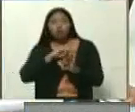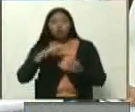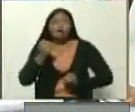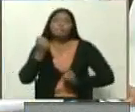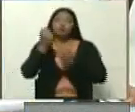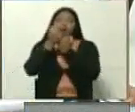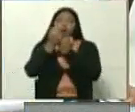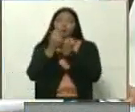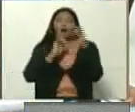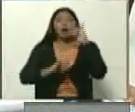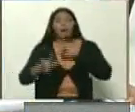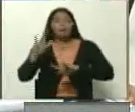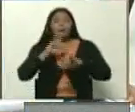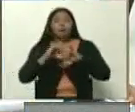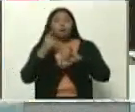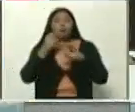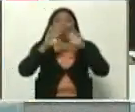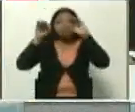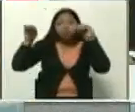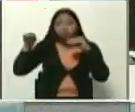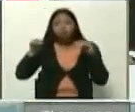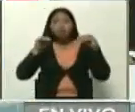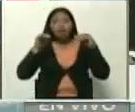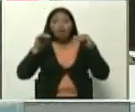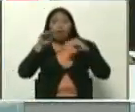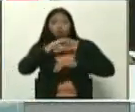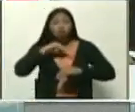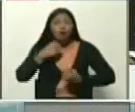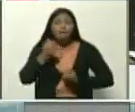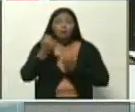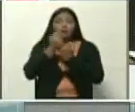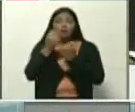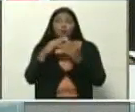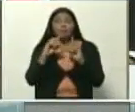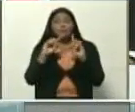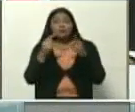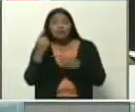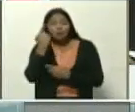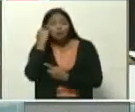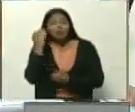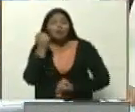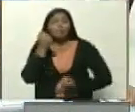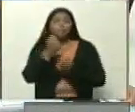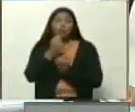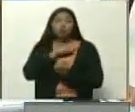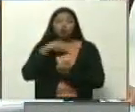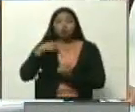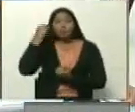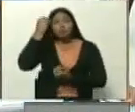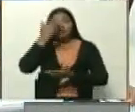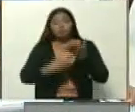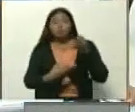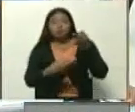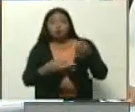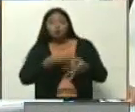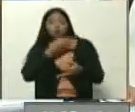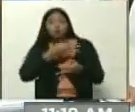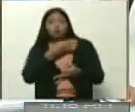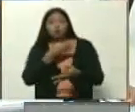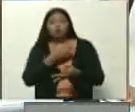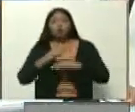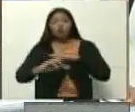llamamos a las hermanas naciones de América Latina y el Caribe a respaldar las iniciativas de cooperación que se planteen con los socios